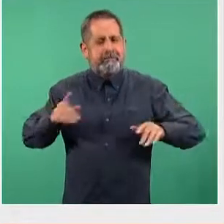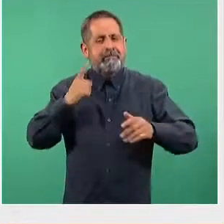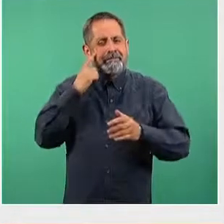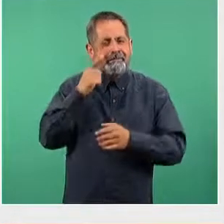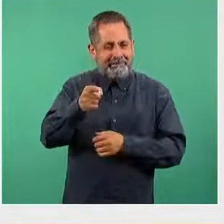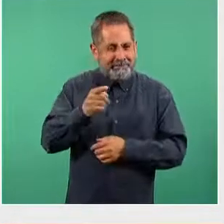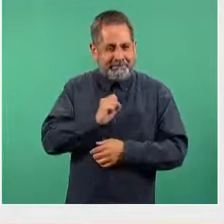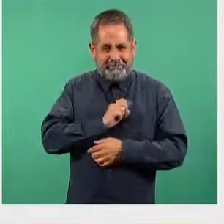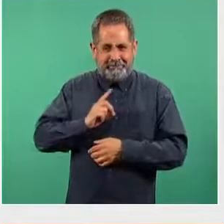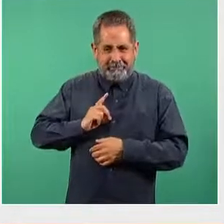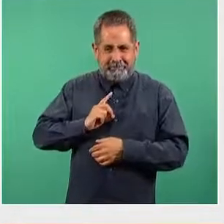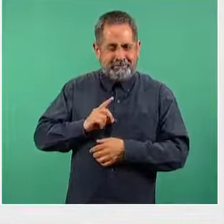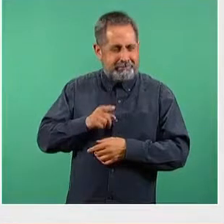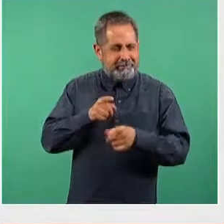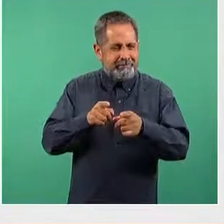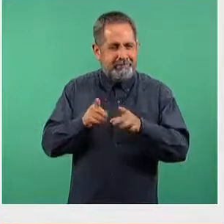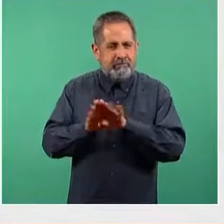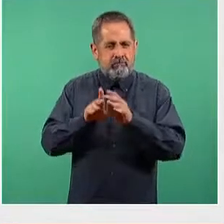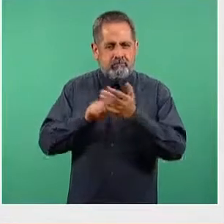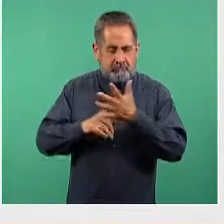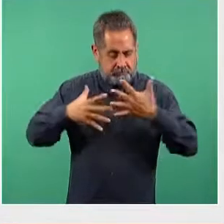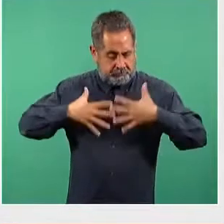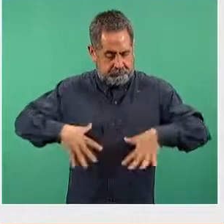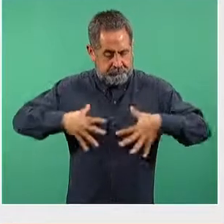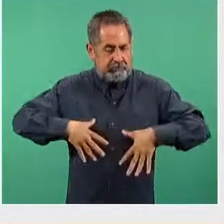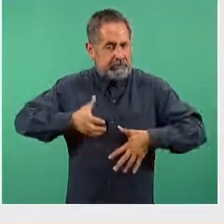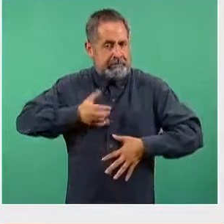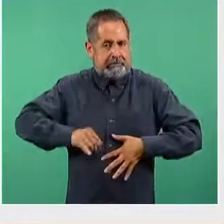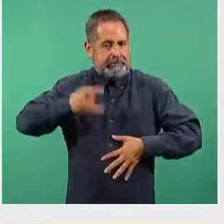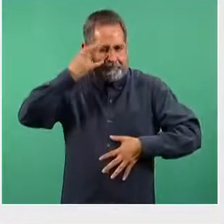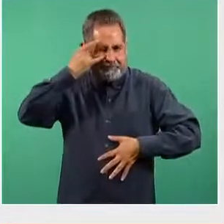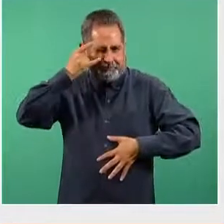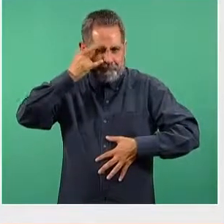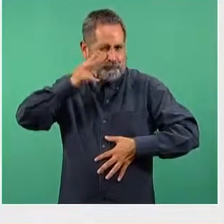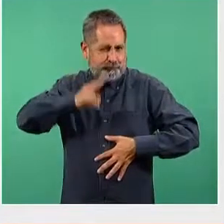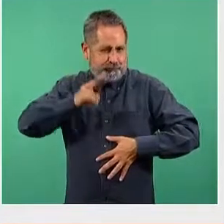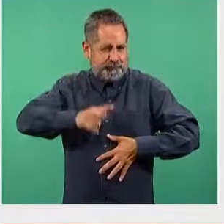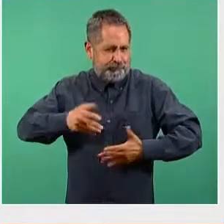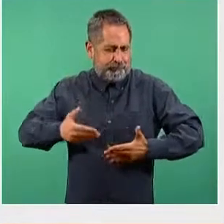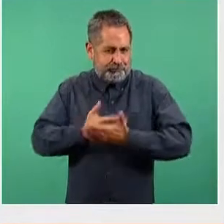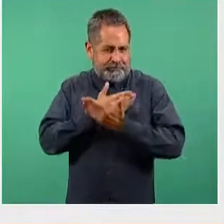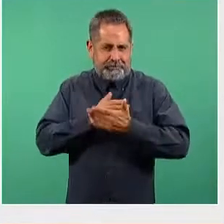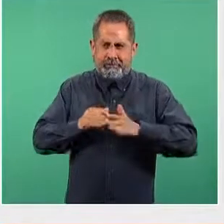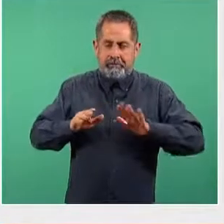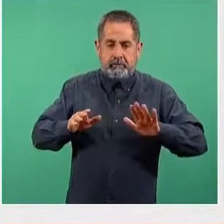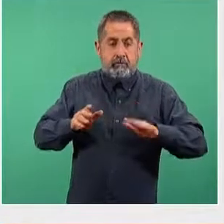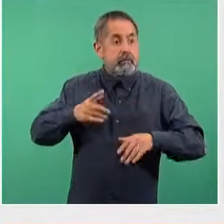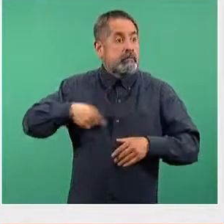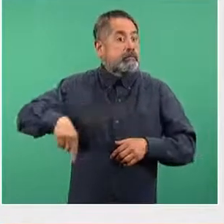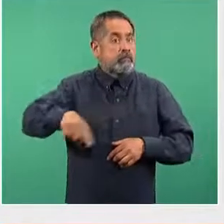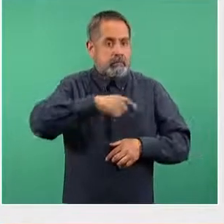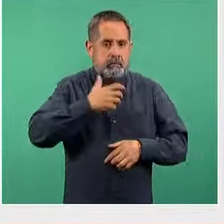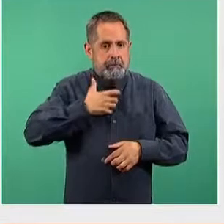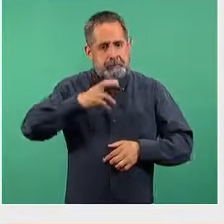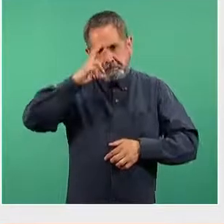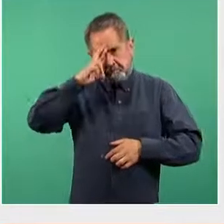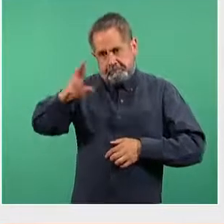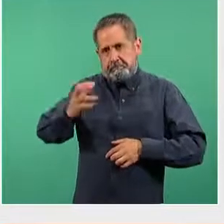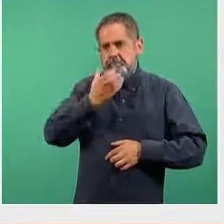Susana, caracterizada con el traje regional de campechana, una imagen que respeta nuestras